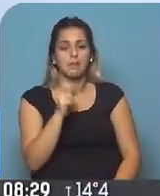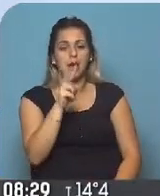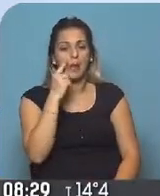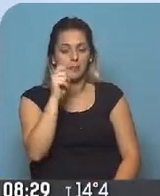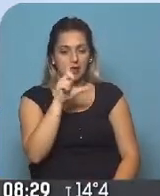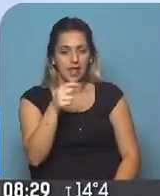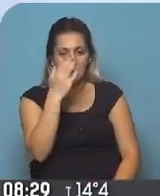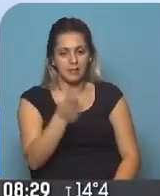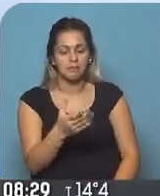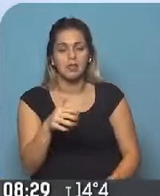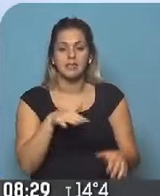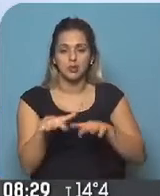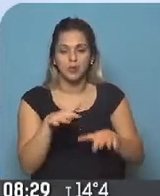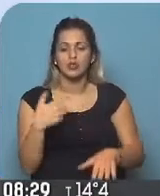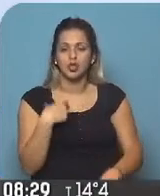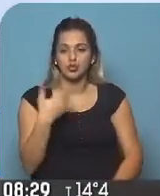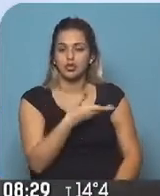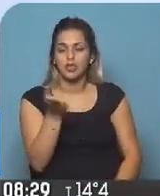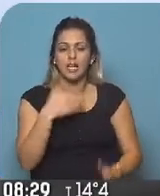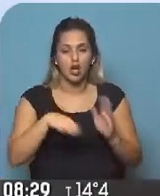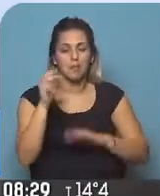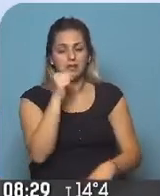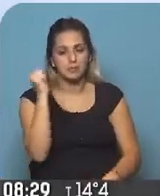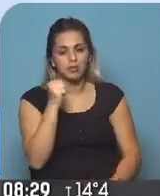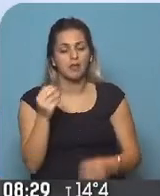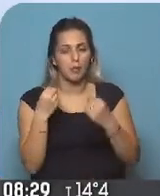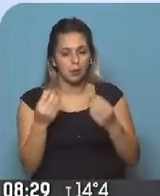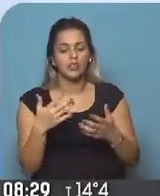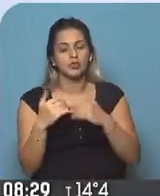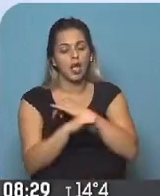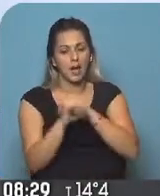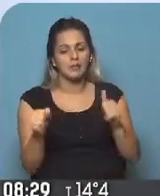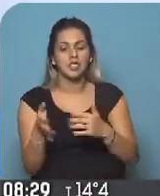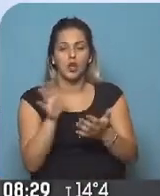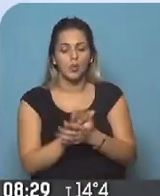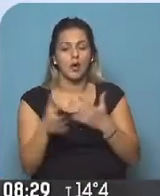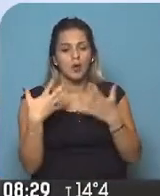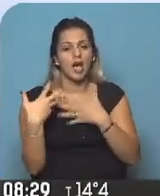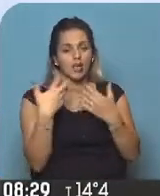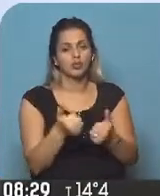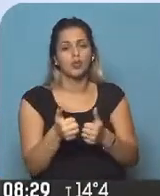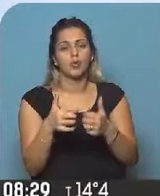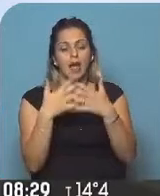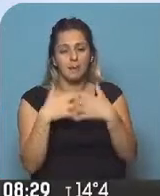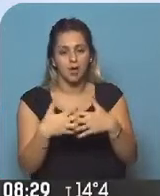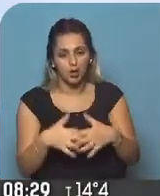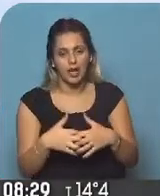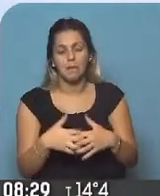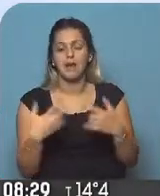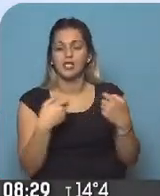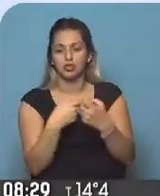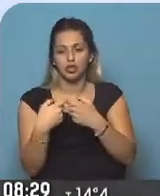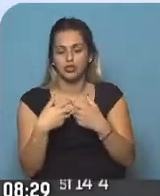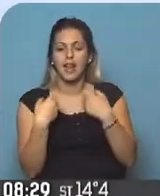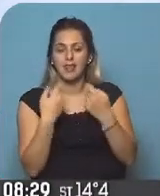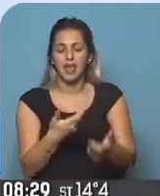Vidal, la situación social es una prioridad, por eso anuncia un nuevo refuerzo en programas y medidas sociales con el objetivo de brindar